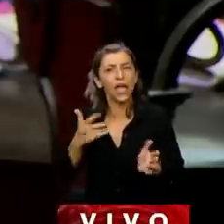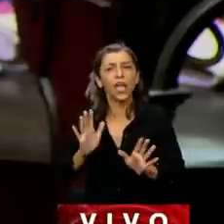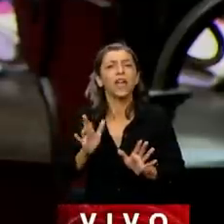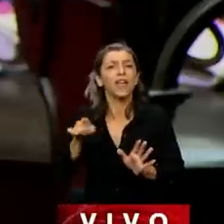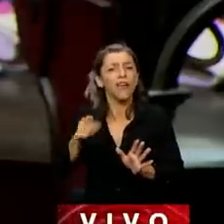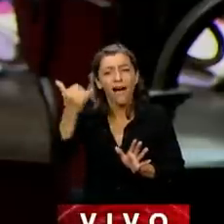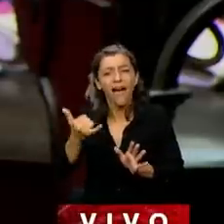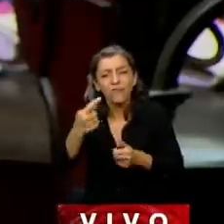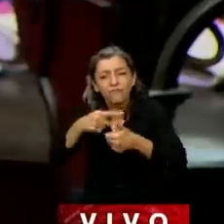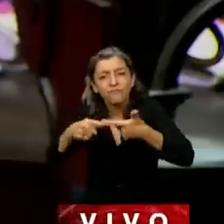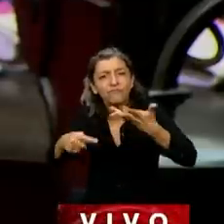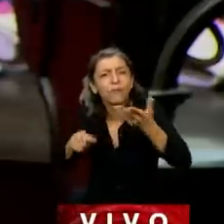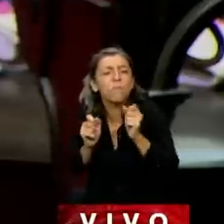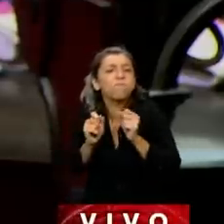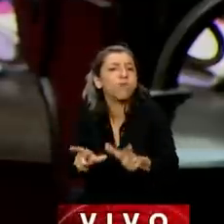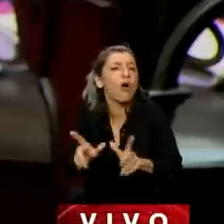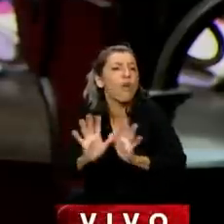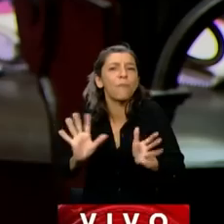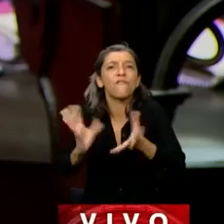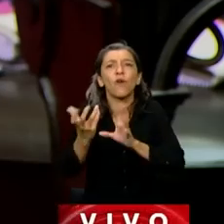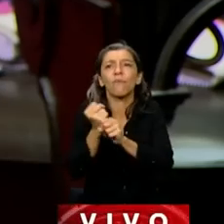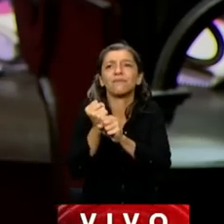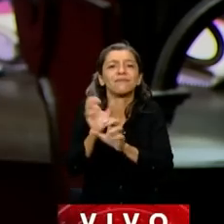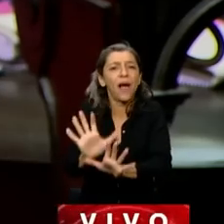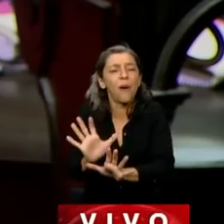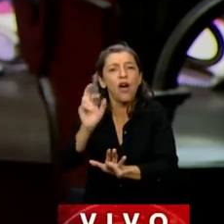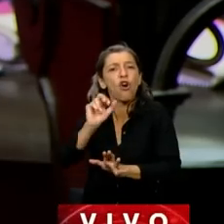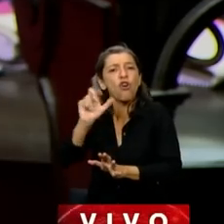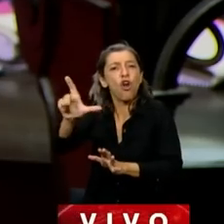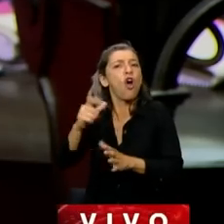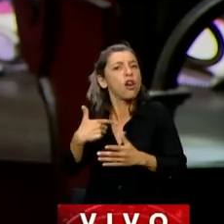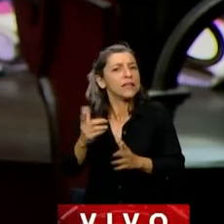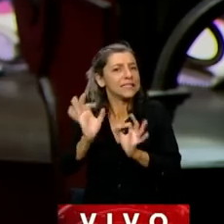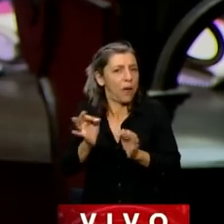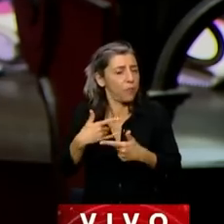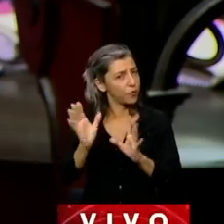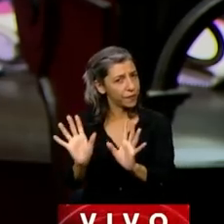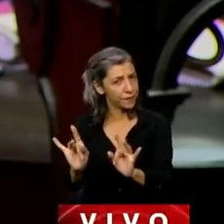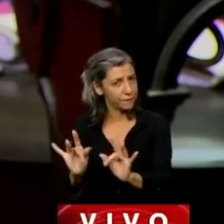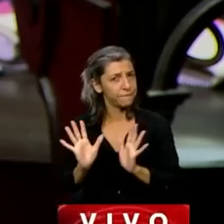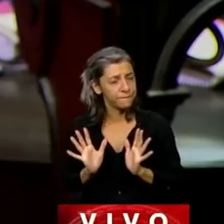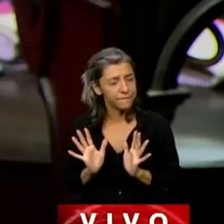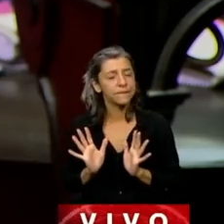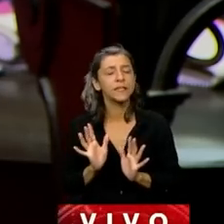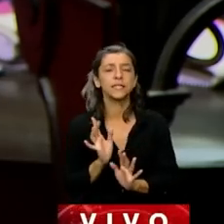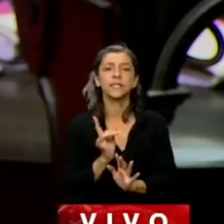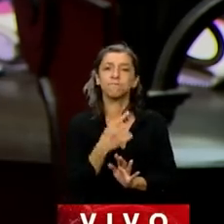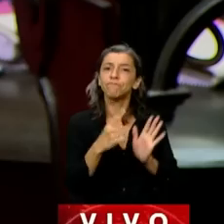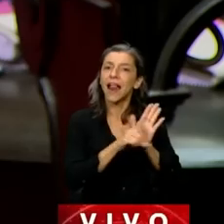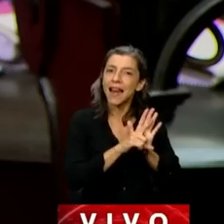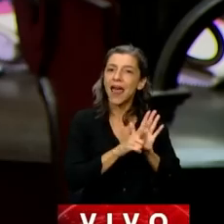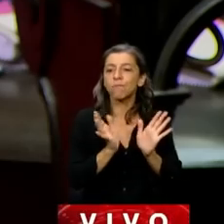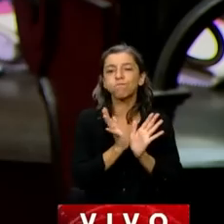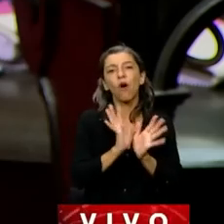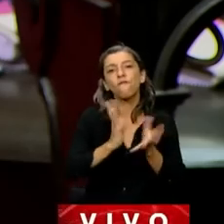características que la hacen compleja y creo que esta ley va acompañando ese proceso. Se ha dicho acá que